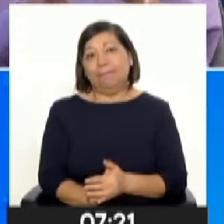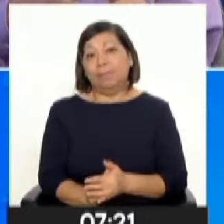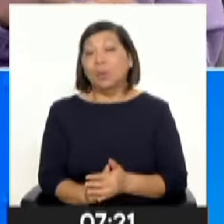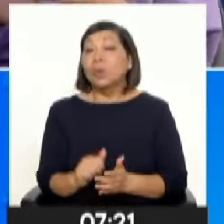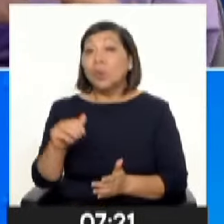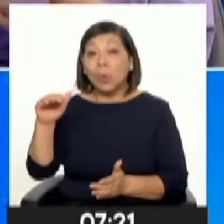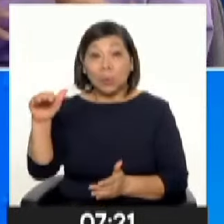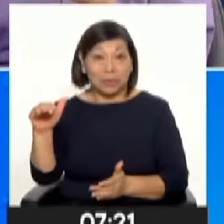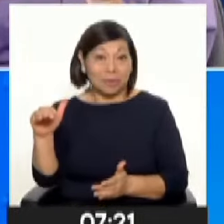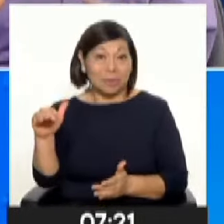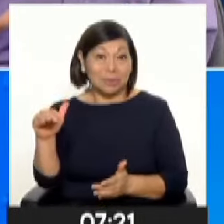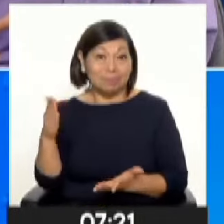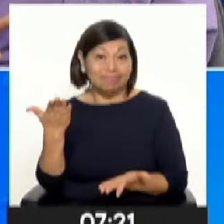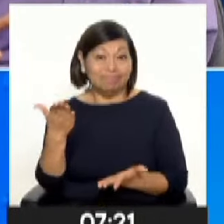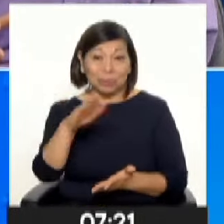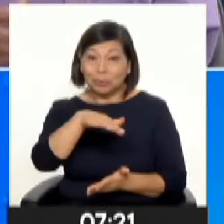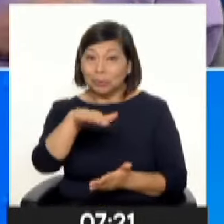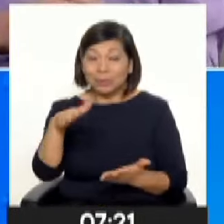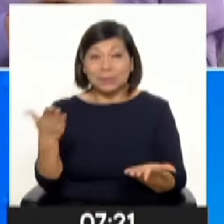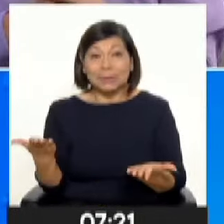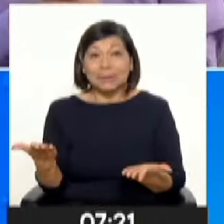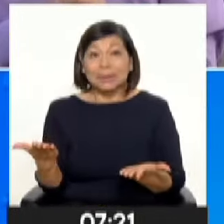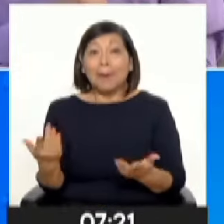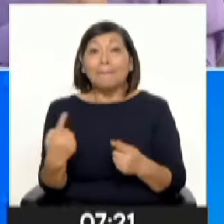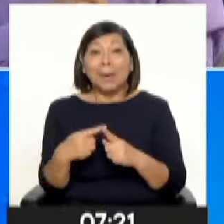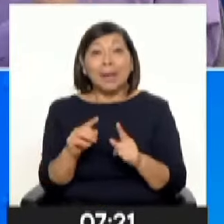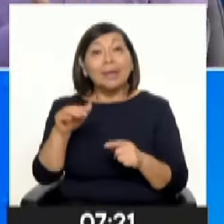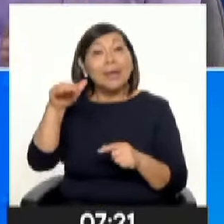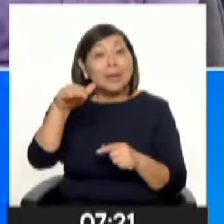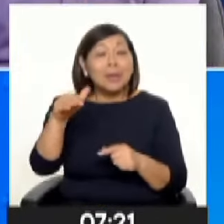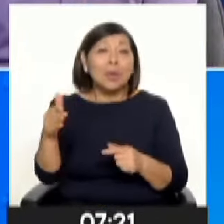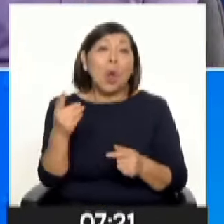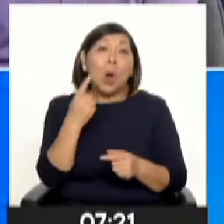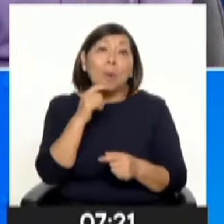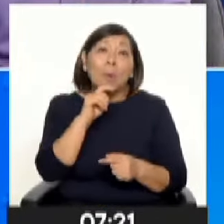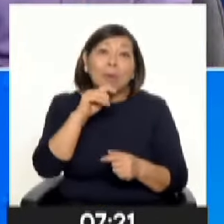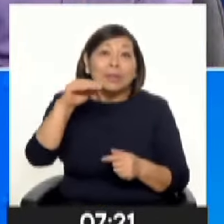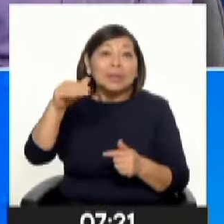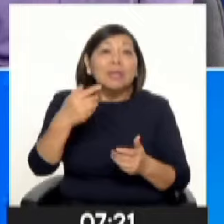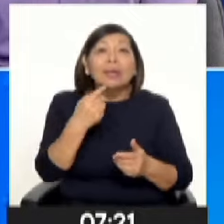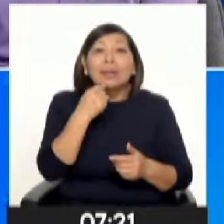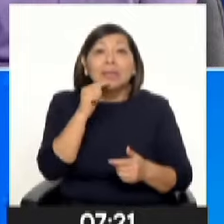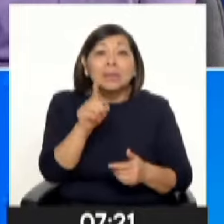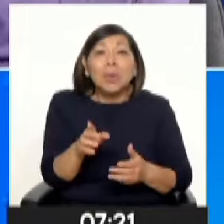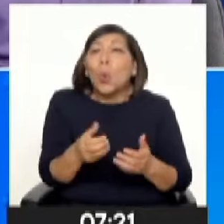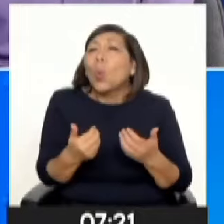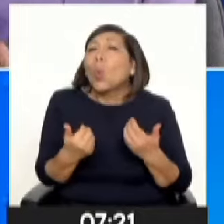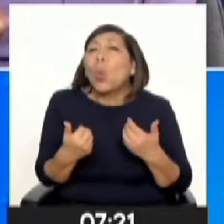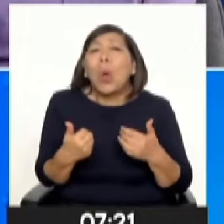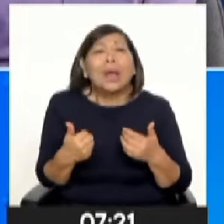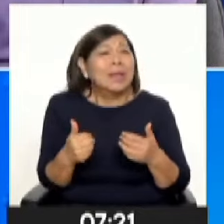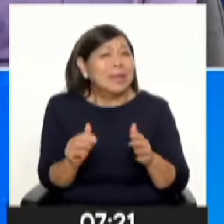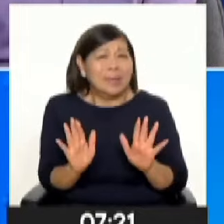de un niño en todo aspecto, para que el niño sea capaz de decirle a